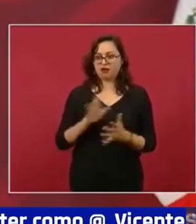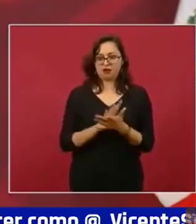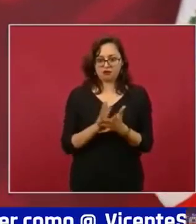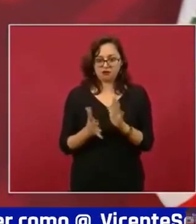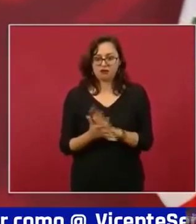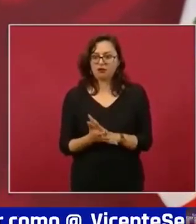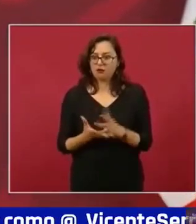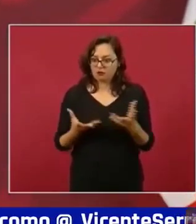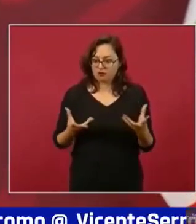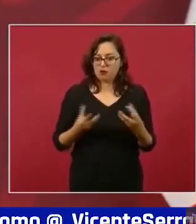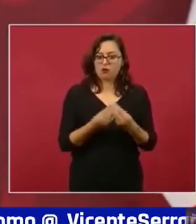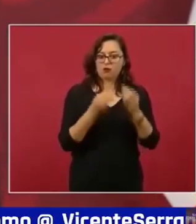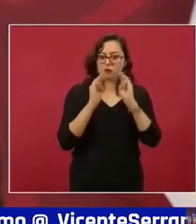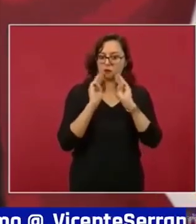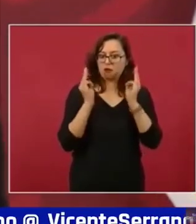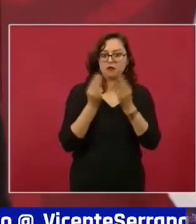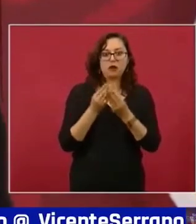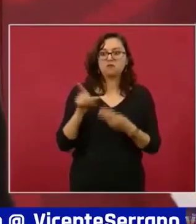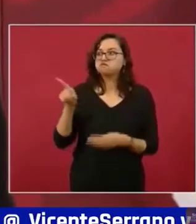se supo